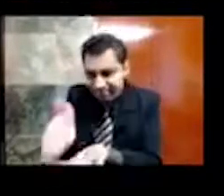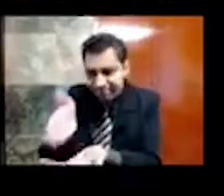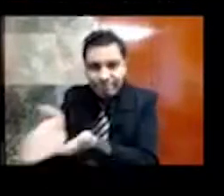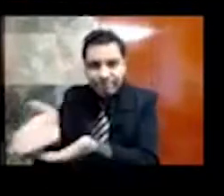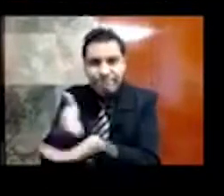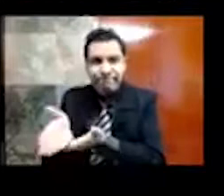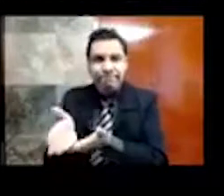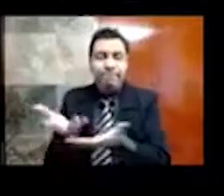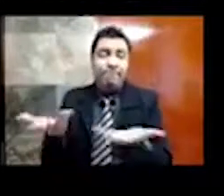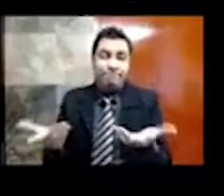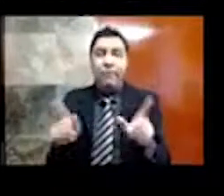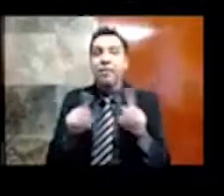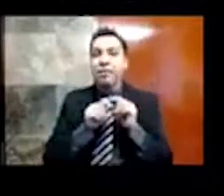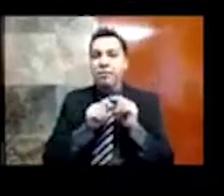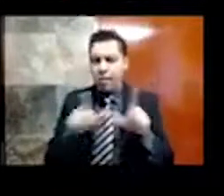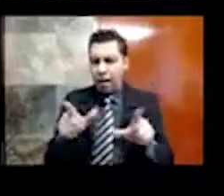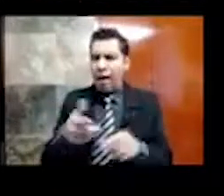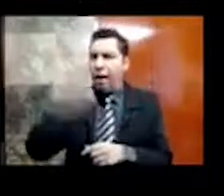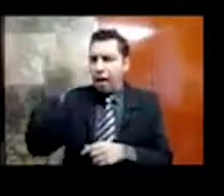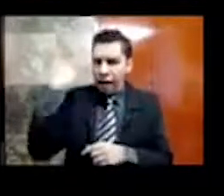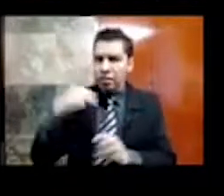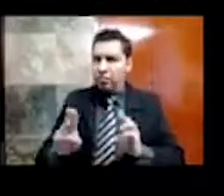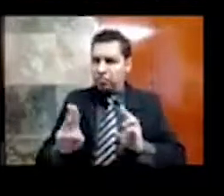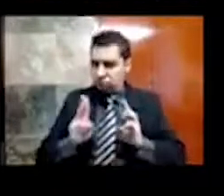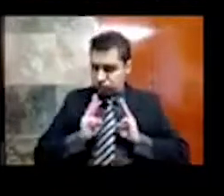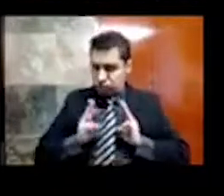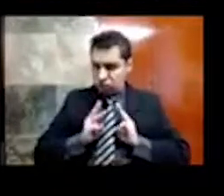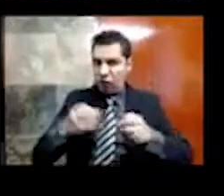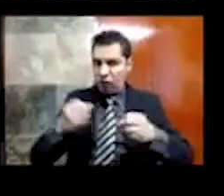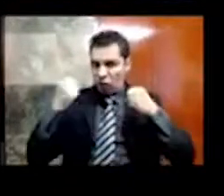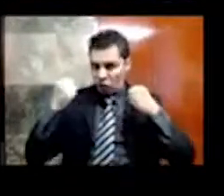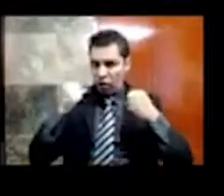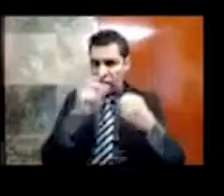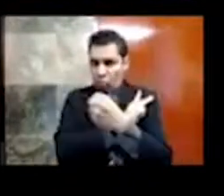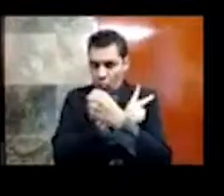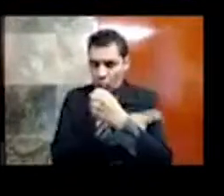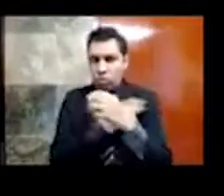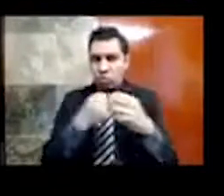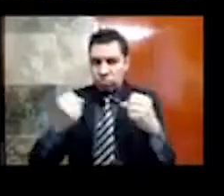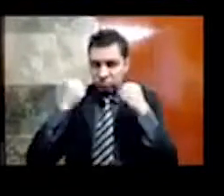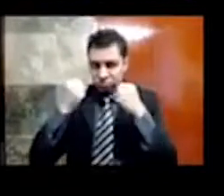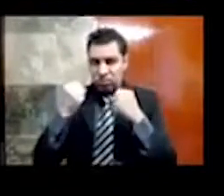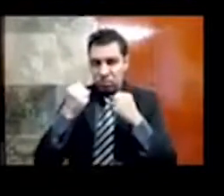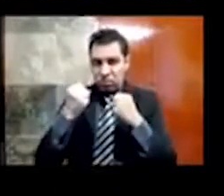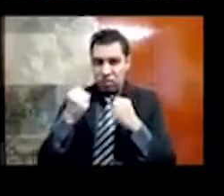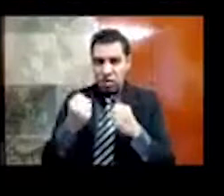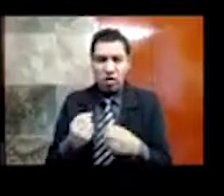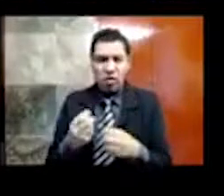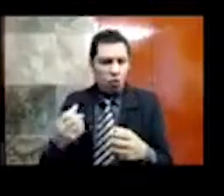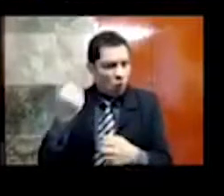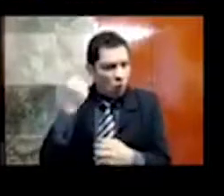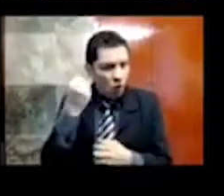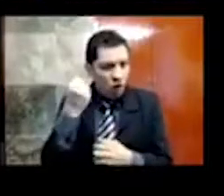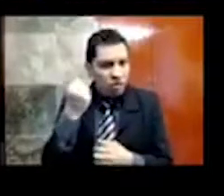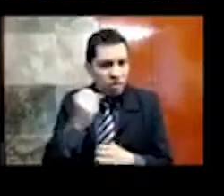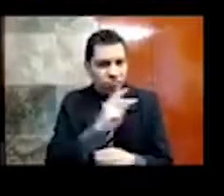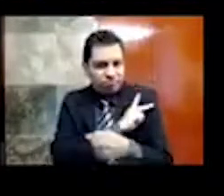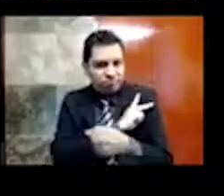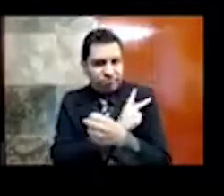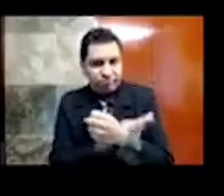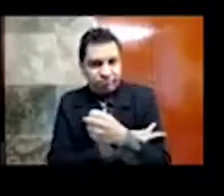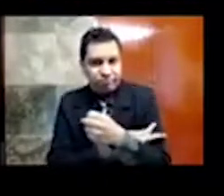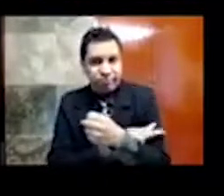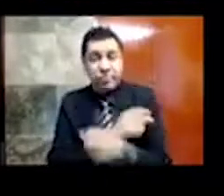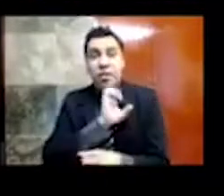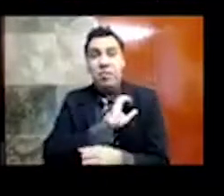de tlaxcaltecas y de españoles. Y lo digo en ese orden, porque es cierto, los españoles hacen la matanza con